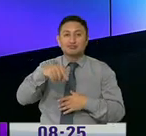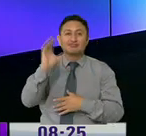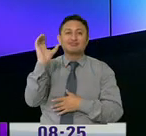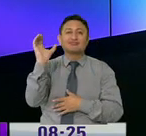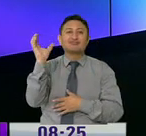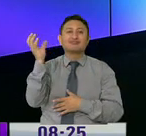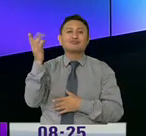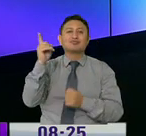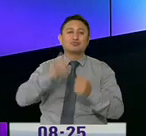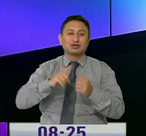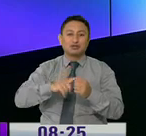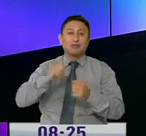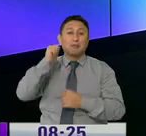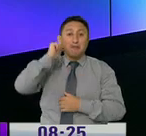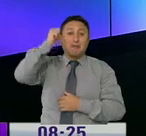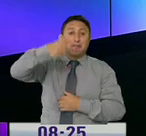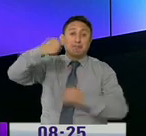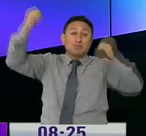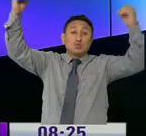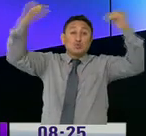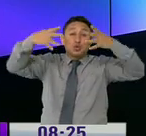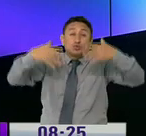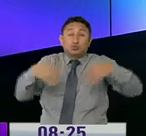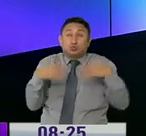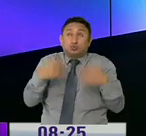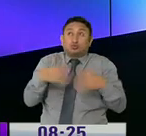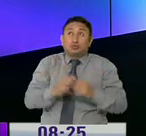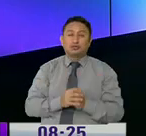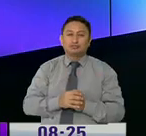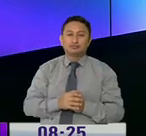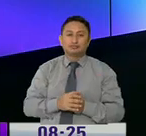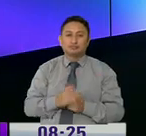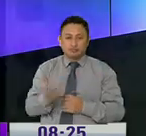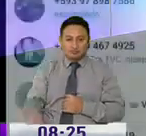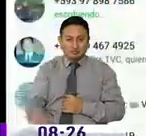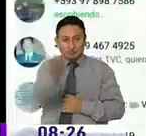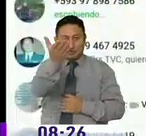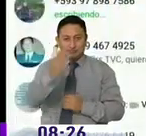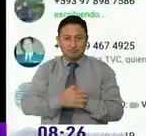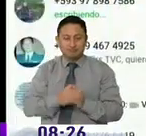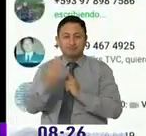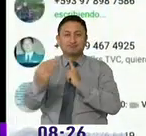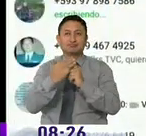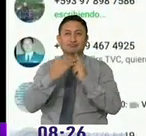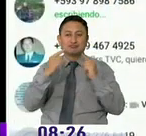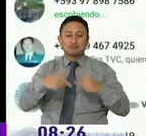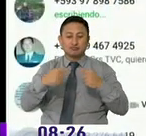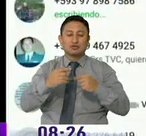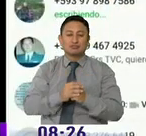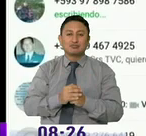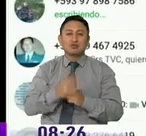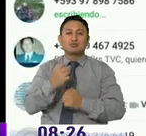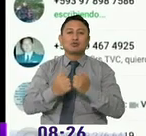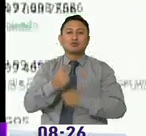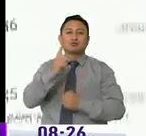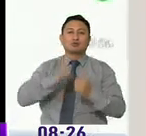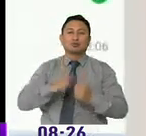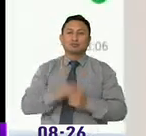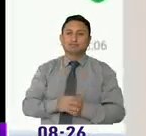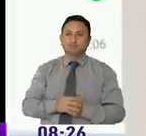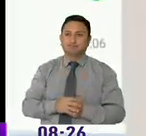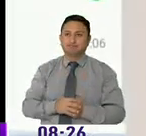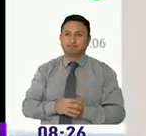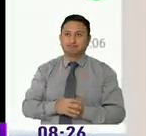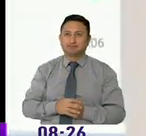así. Mañana tendremos sol así radiante. Ponga en pantalla lo que nos envían día a día los problemas de la ciudad. Buenos